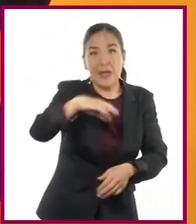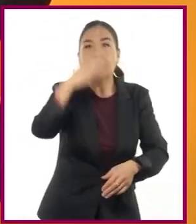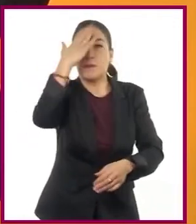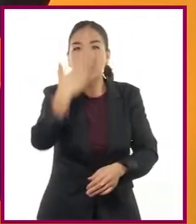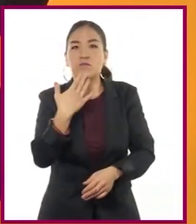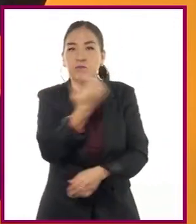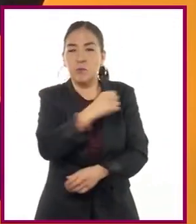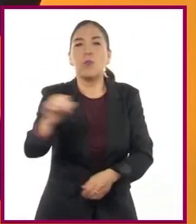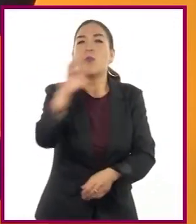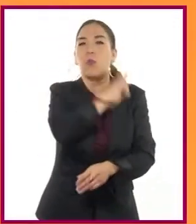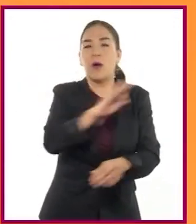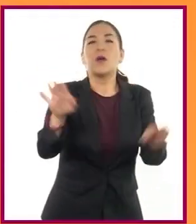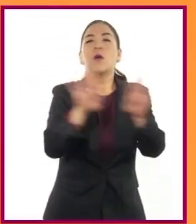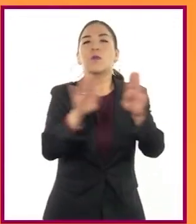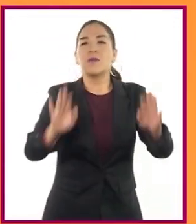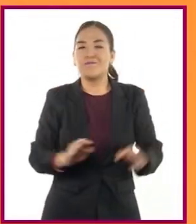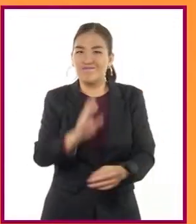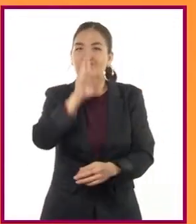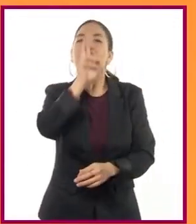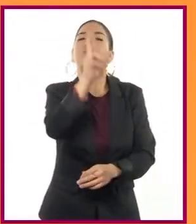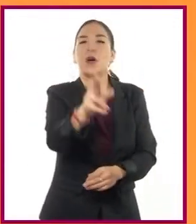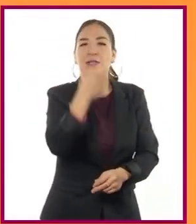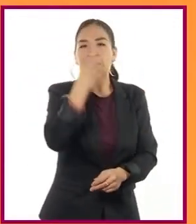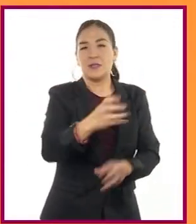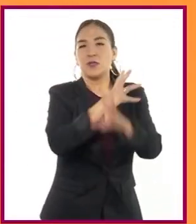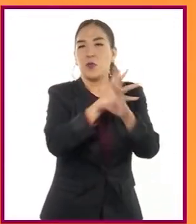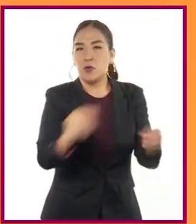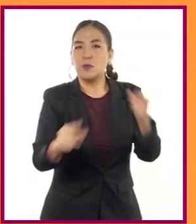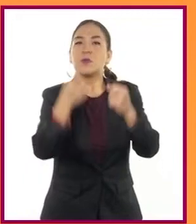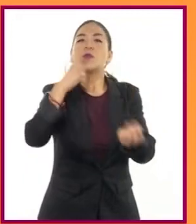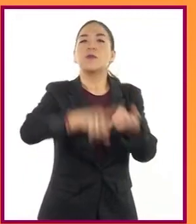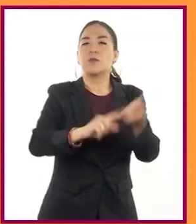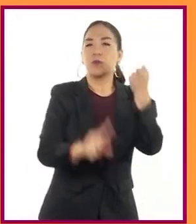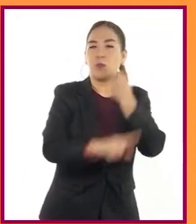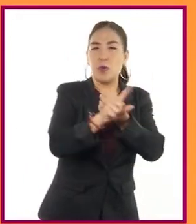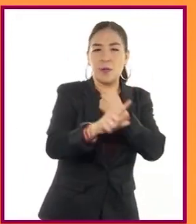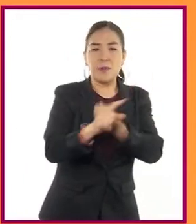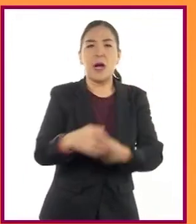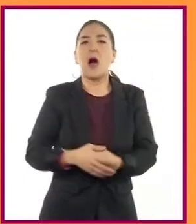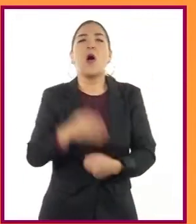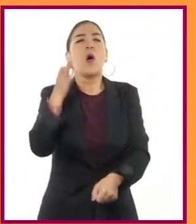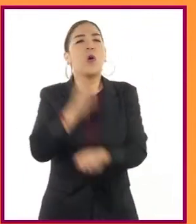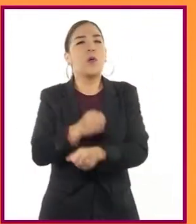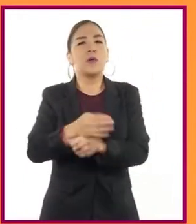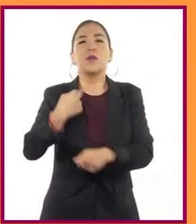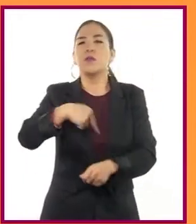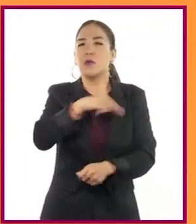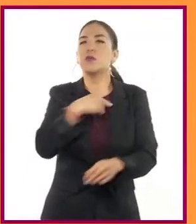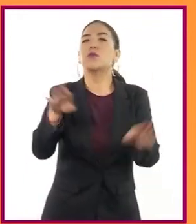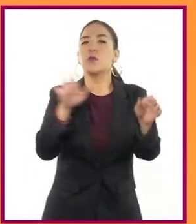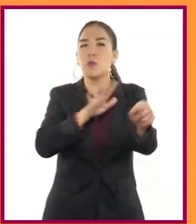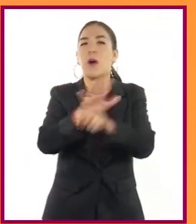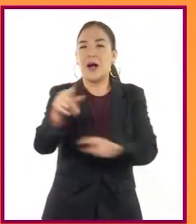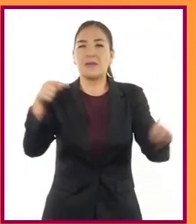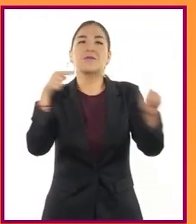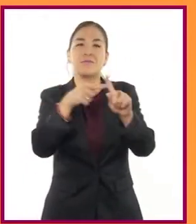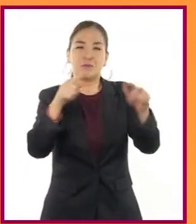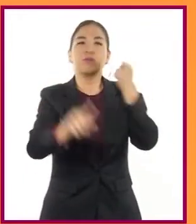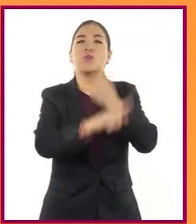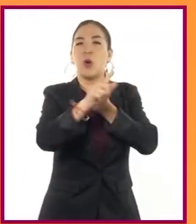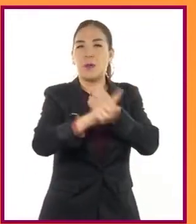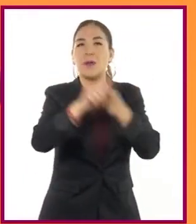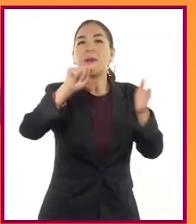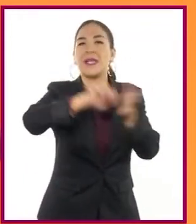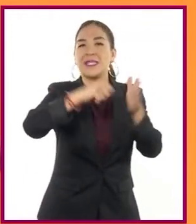enfrentar ese desafío. En nuestro caso, enfocaremos nuestra atención en problemas técnicos. Si